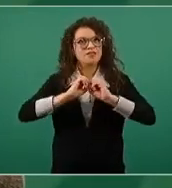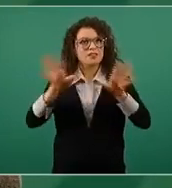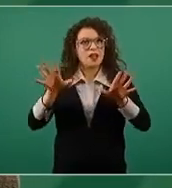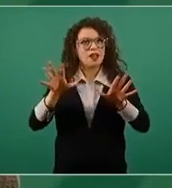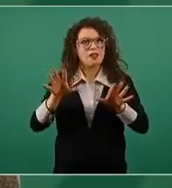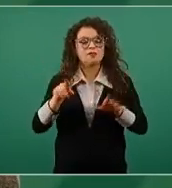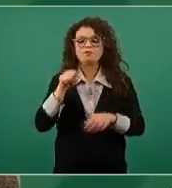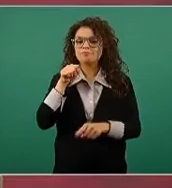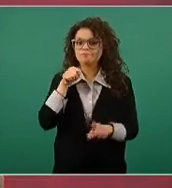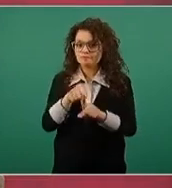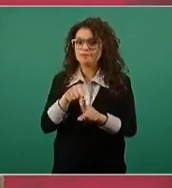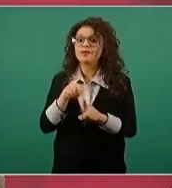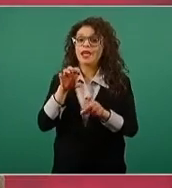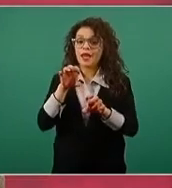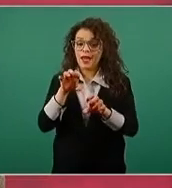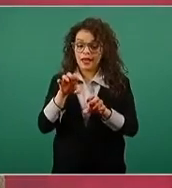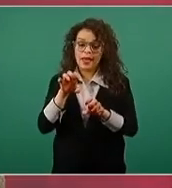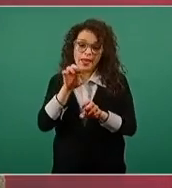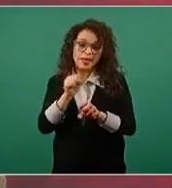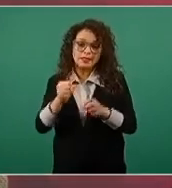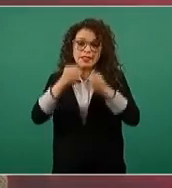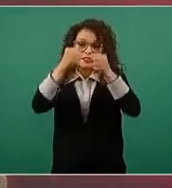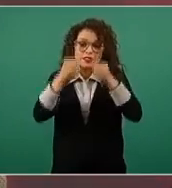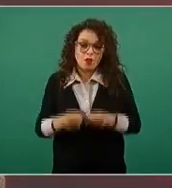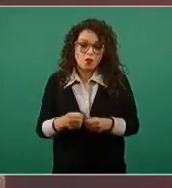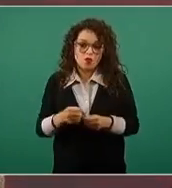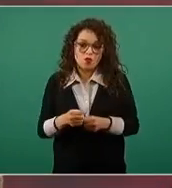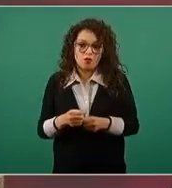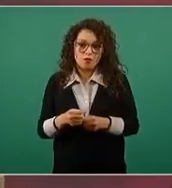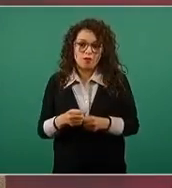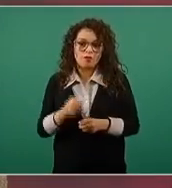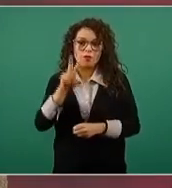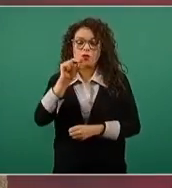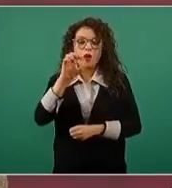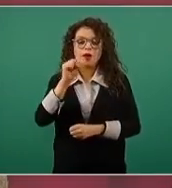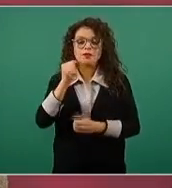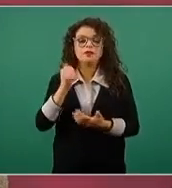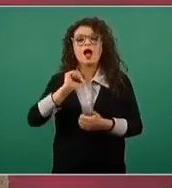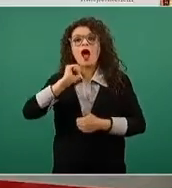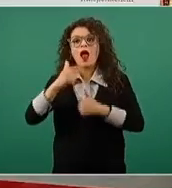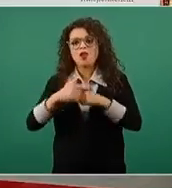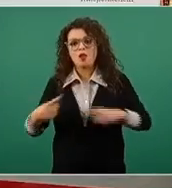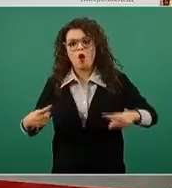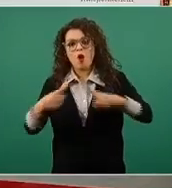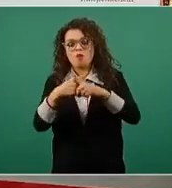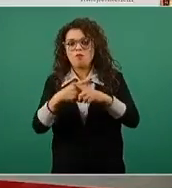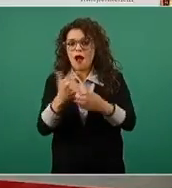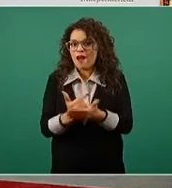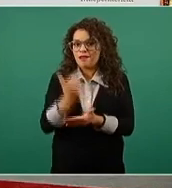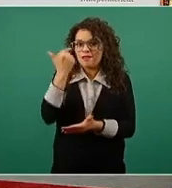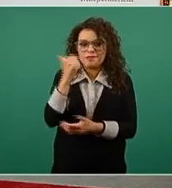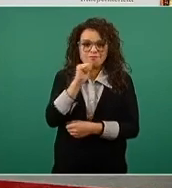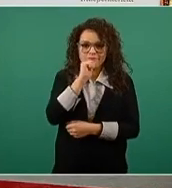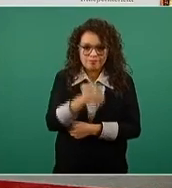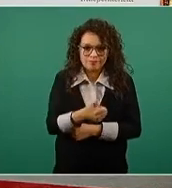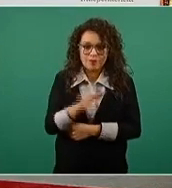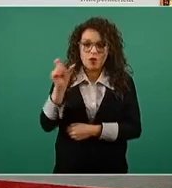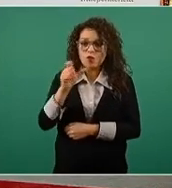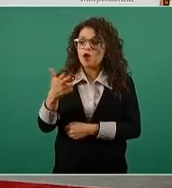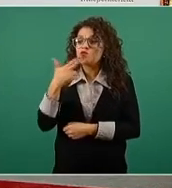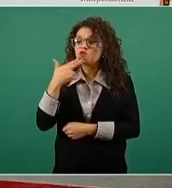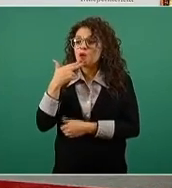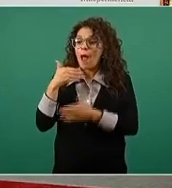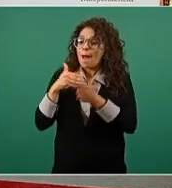son seguras, de que no causan una reacción adversa de importancia. Cuando se usan por millones o